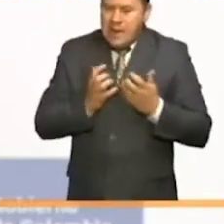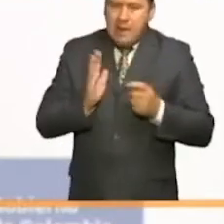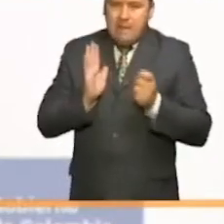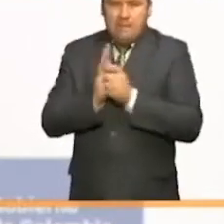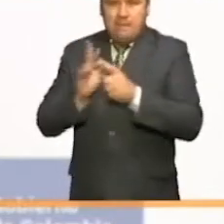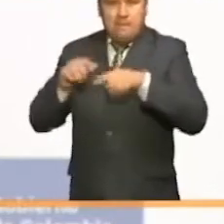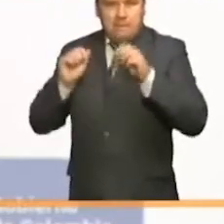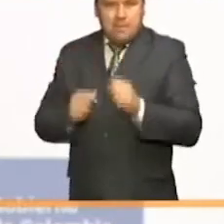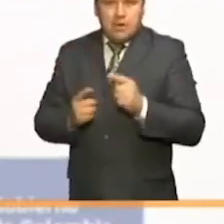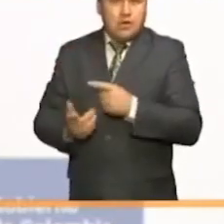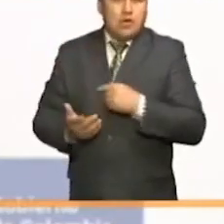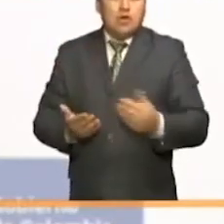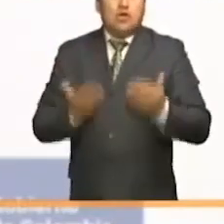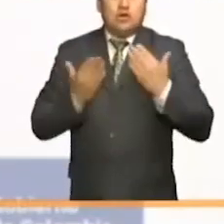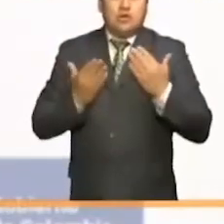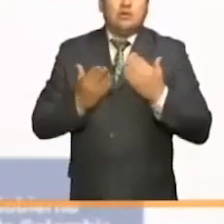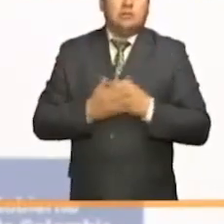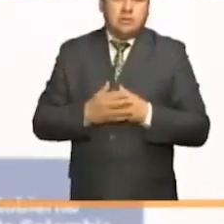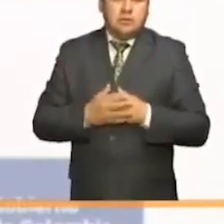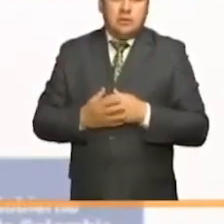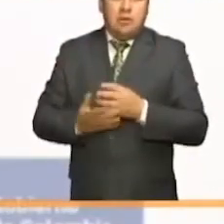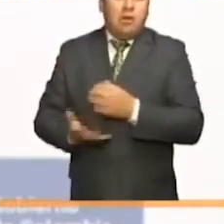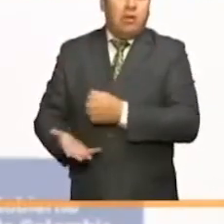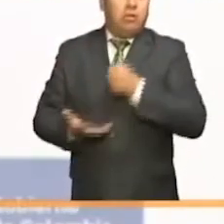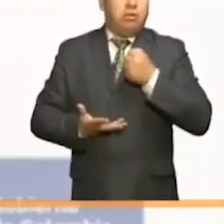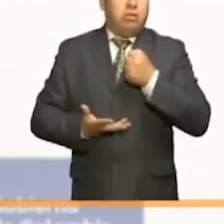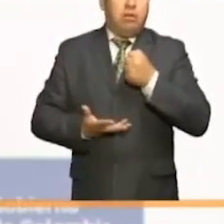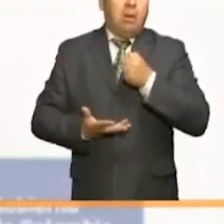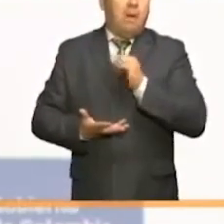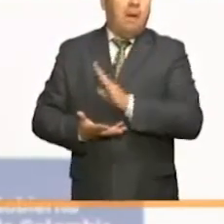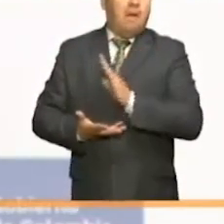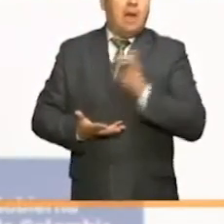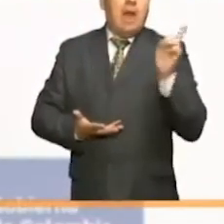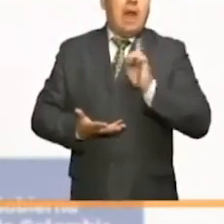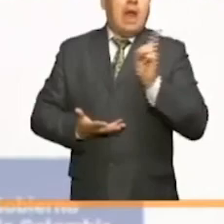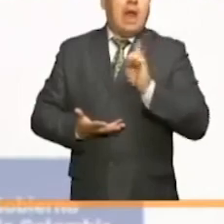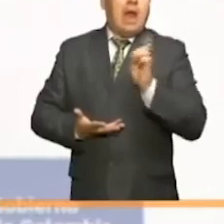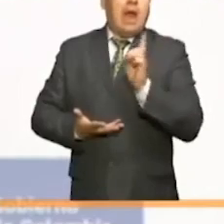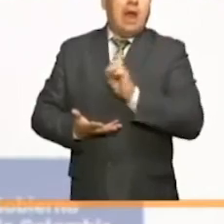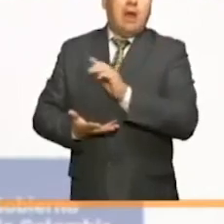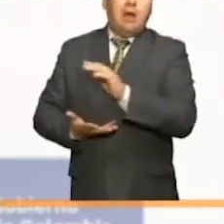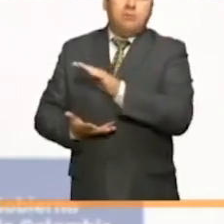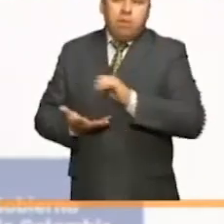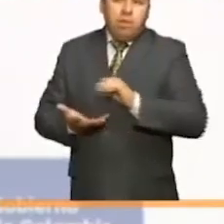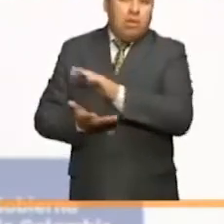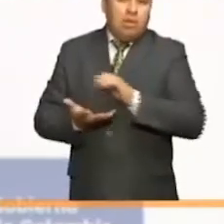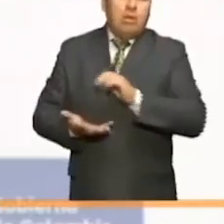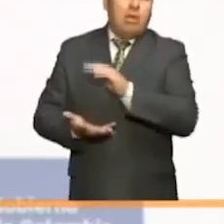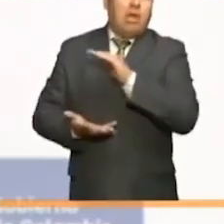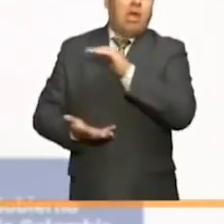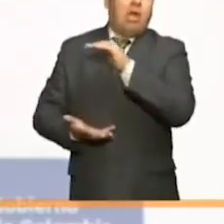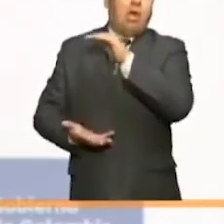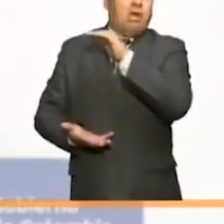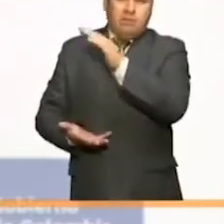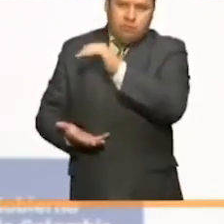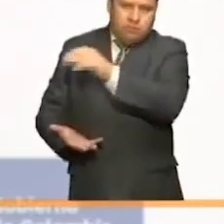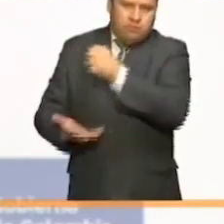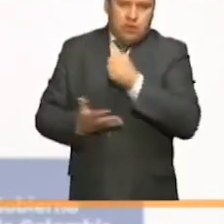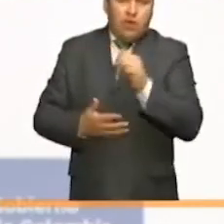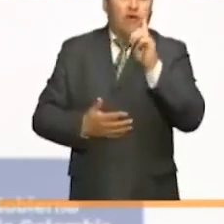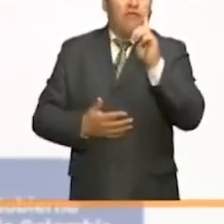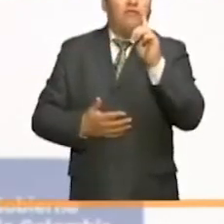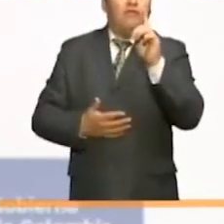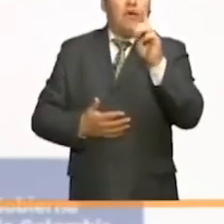para poderles permitir a ellos desarrollar recursos que normalmente les toma años ejecutar en el sistema general de regalías en el fonpet